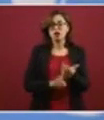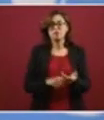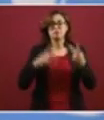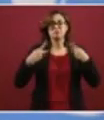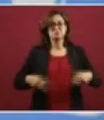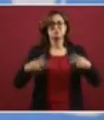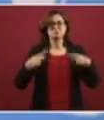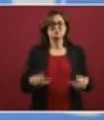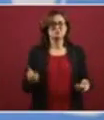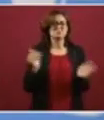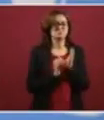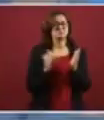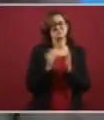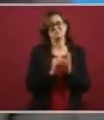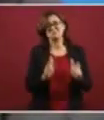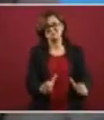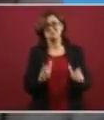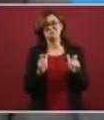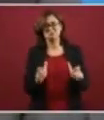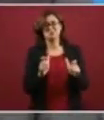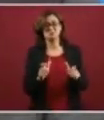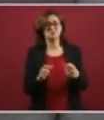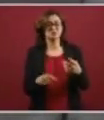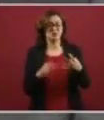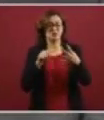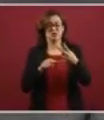sólo superado por eeuu